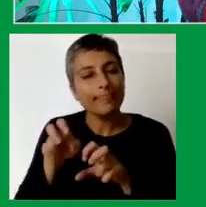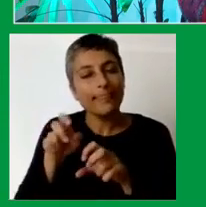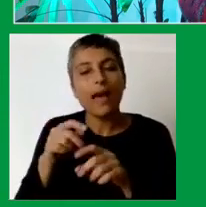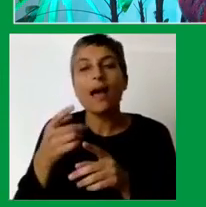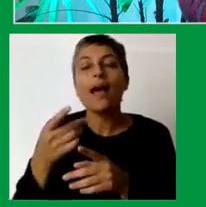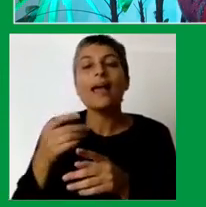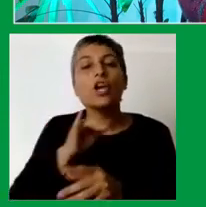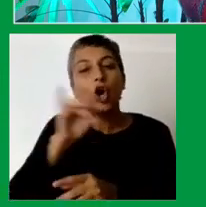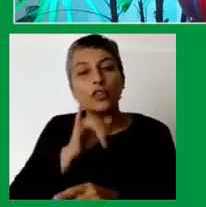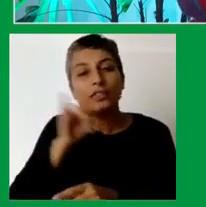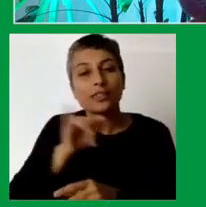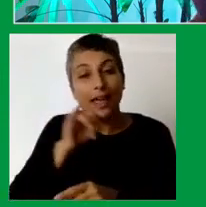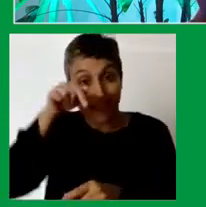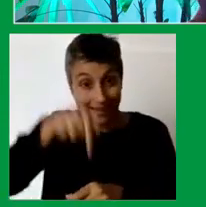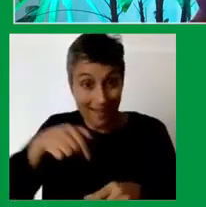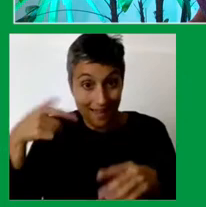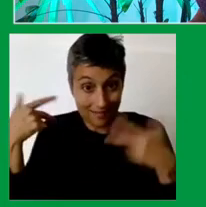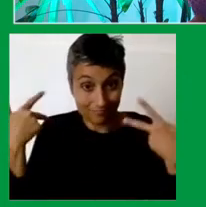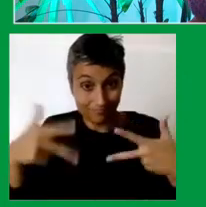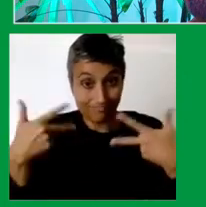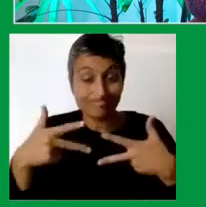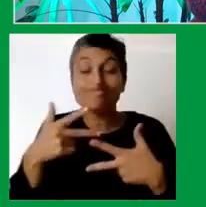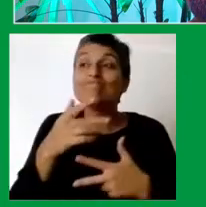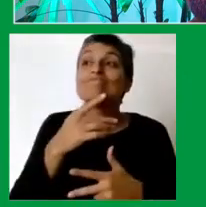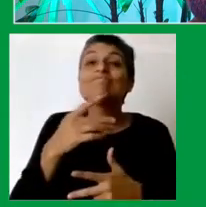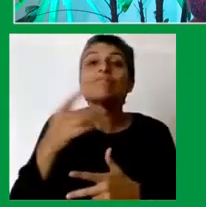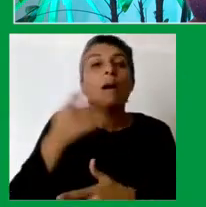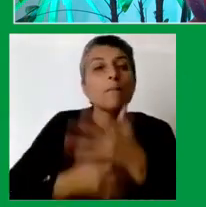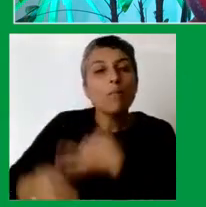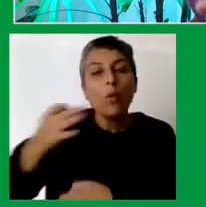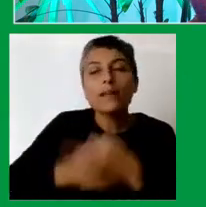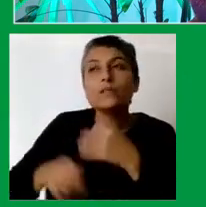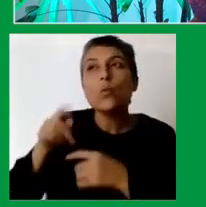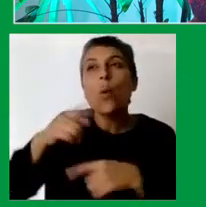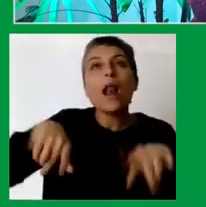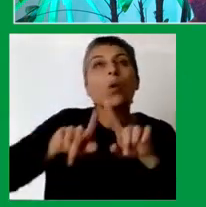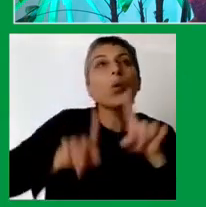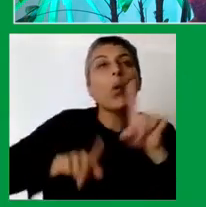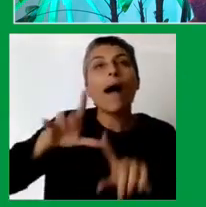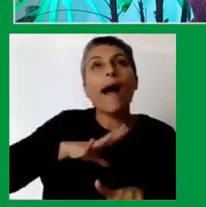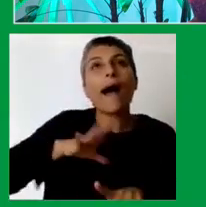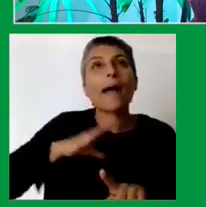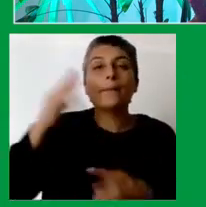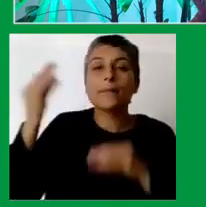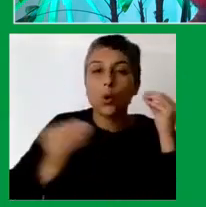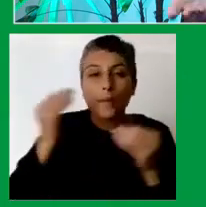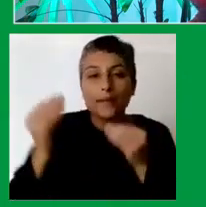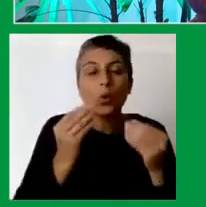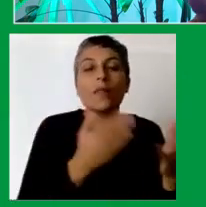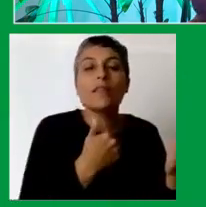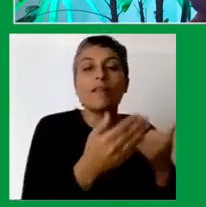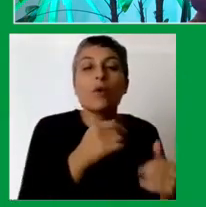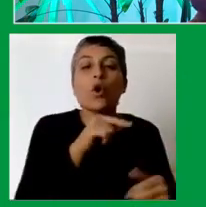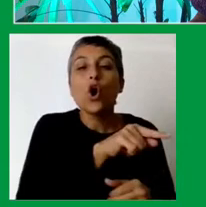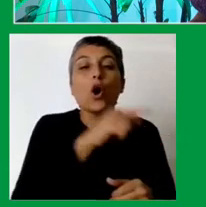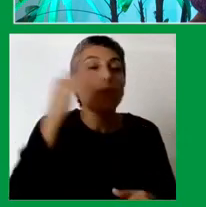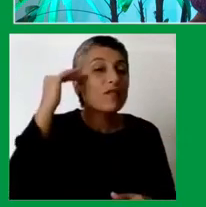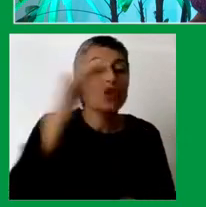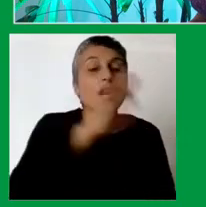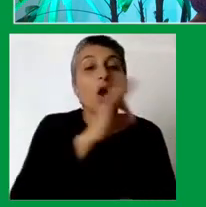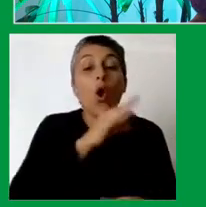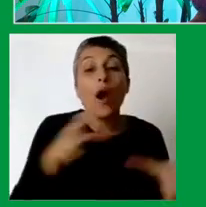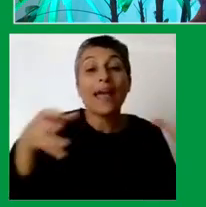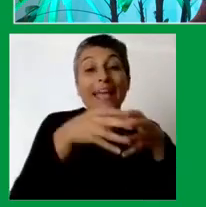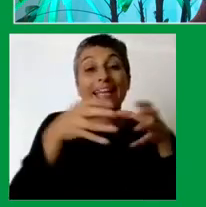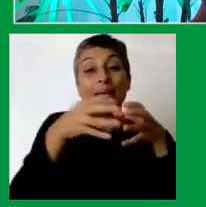de las preocupaciones que también nos encontramos cuando trabajamos con los equipos docentes y los equipos de dirección de los centros que sabemos que están ahora en